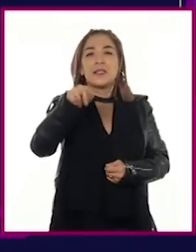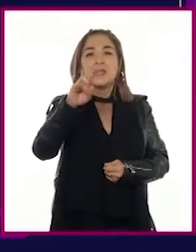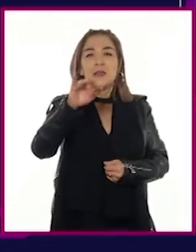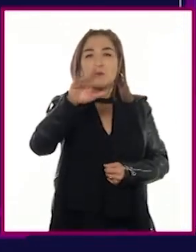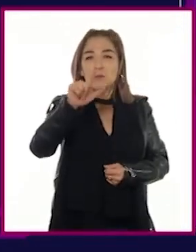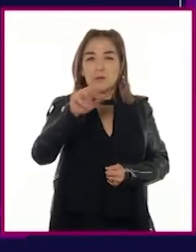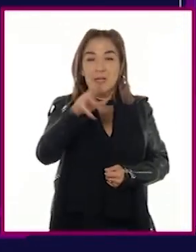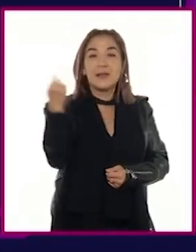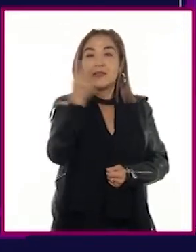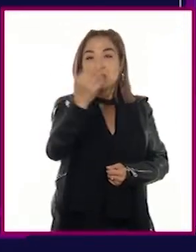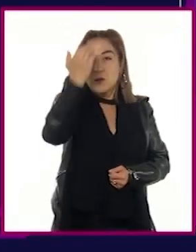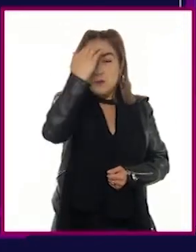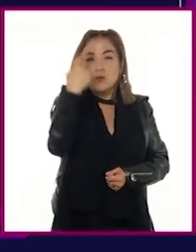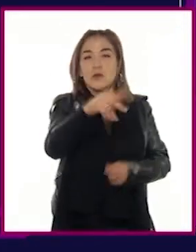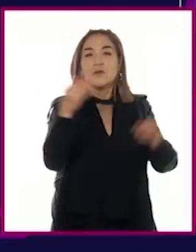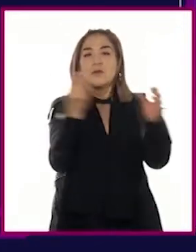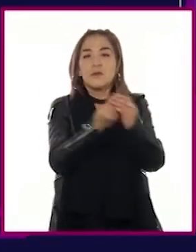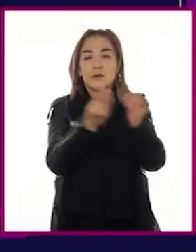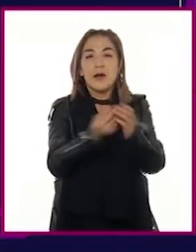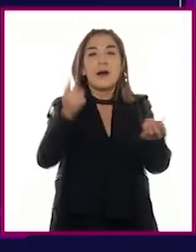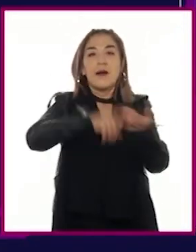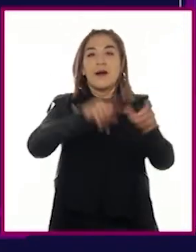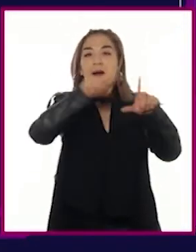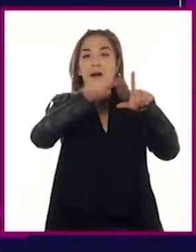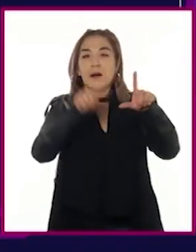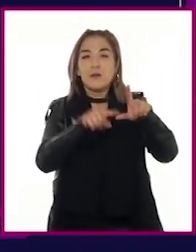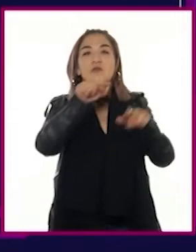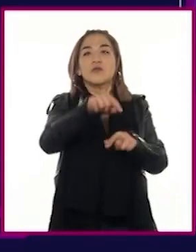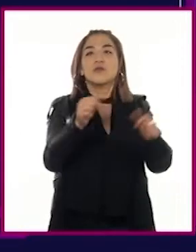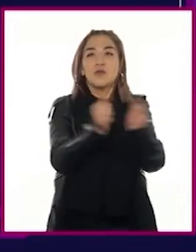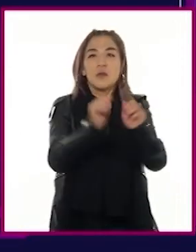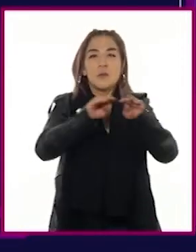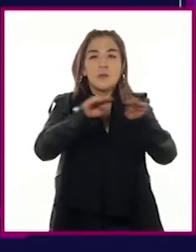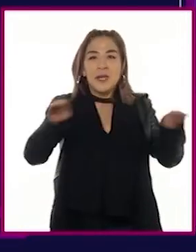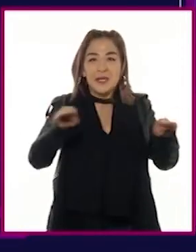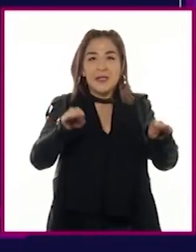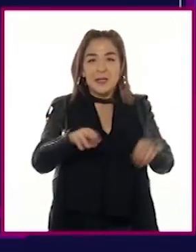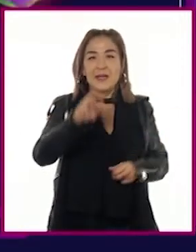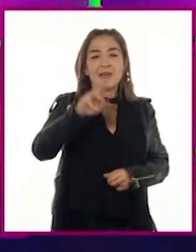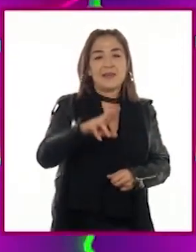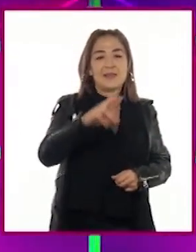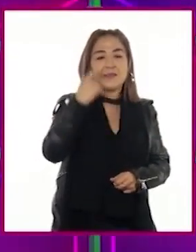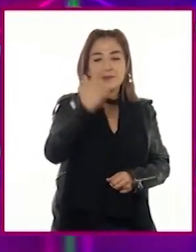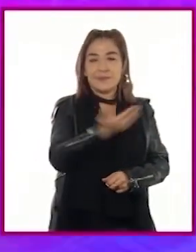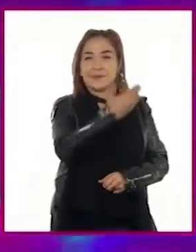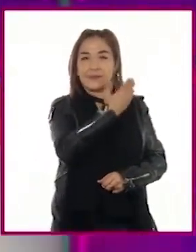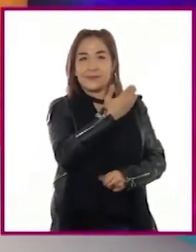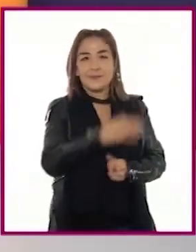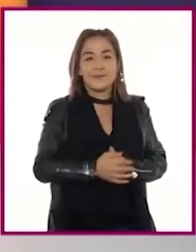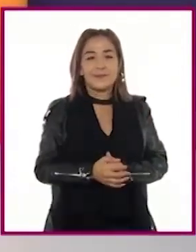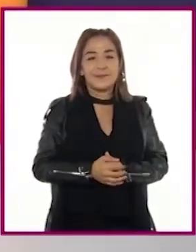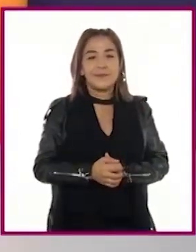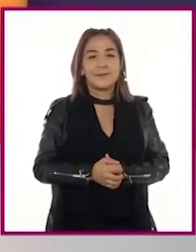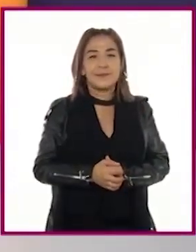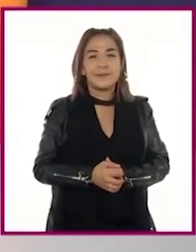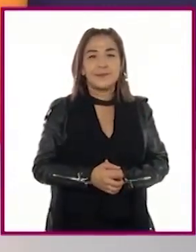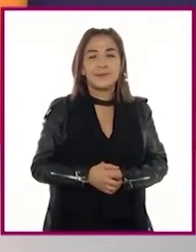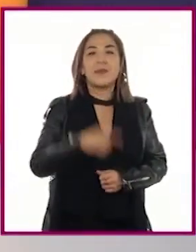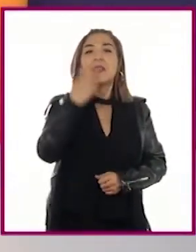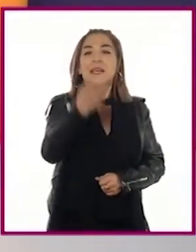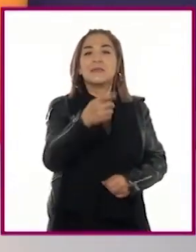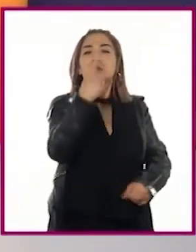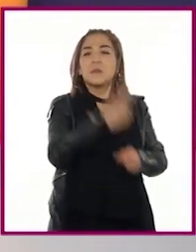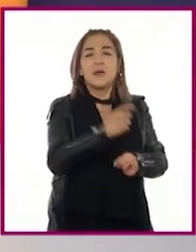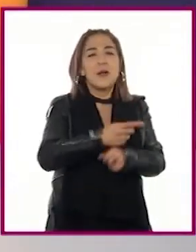necesario conocer la clasificación de los ángulos por su medida: recto, agudo y obtuso. En un primer